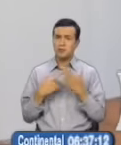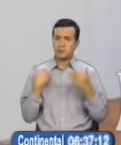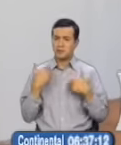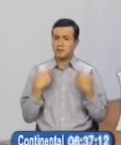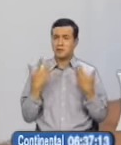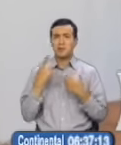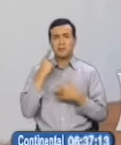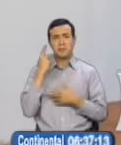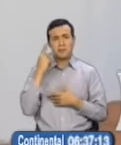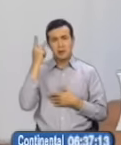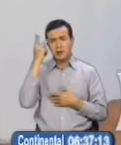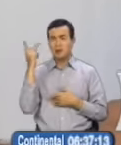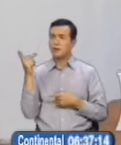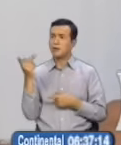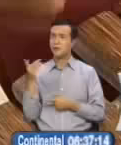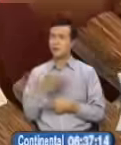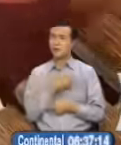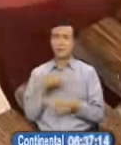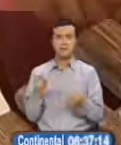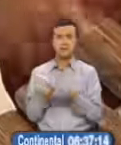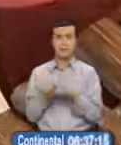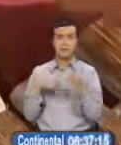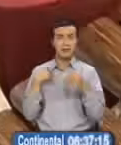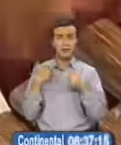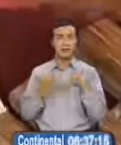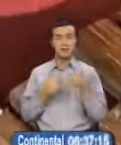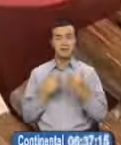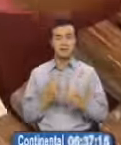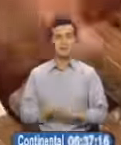nuestros padres están felices.